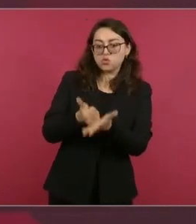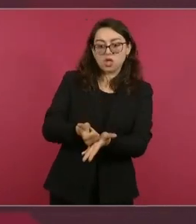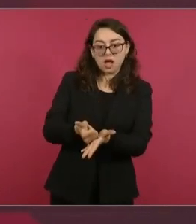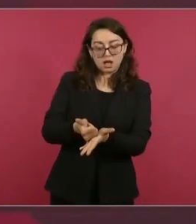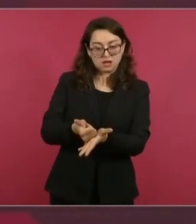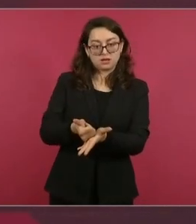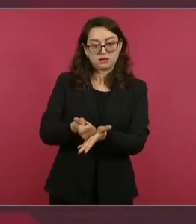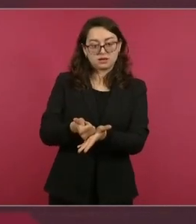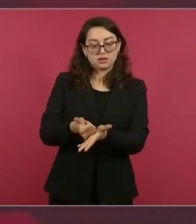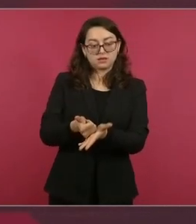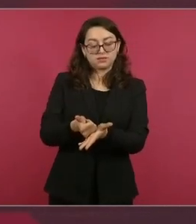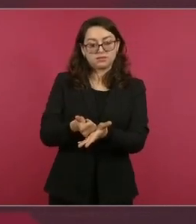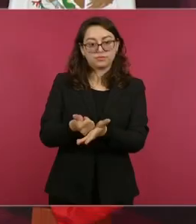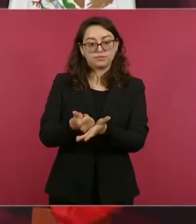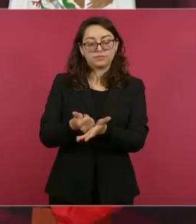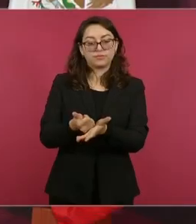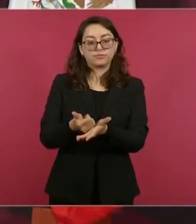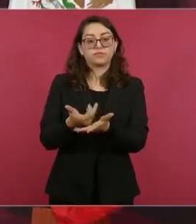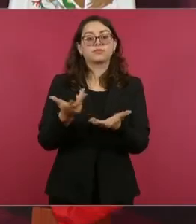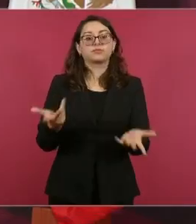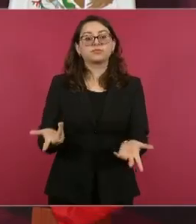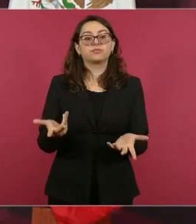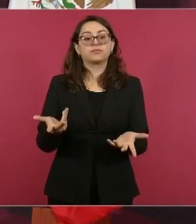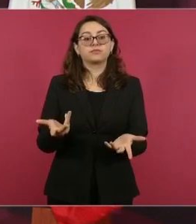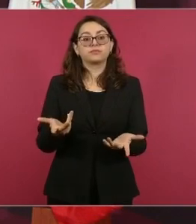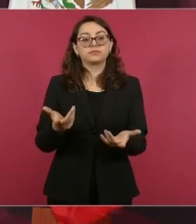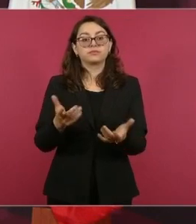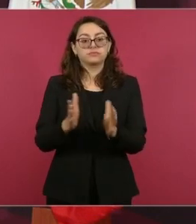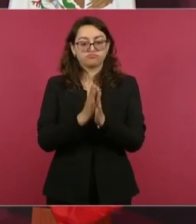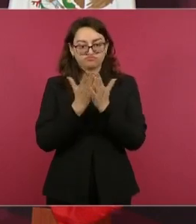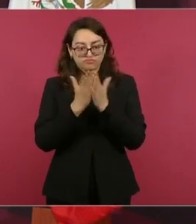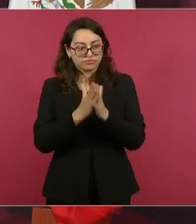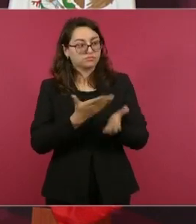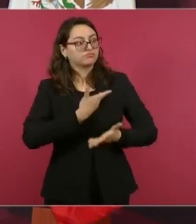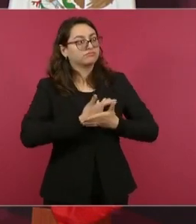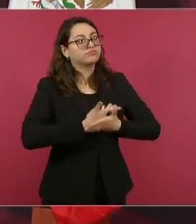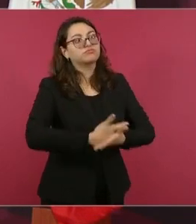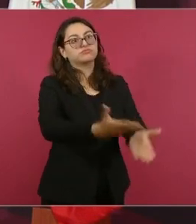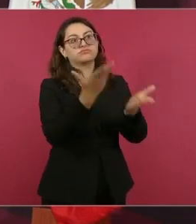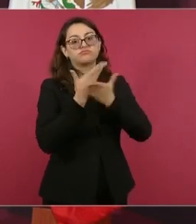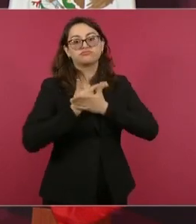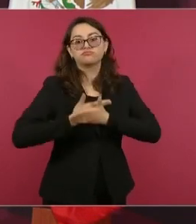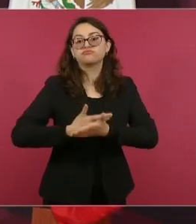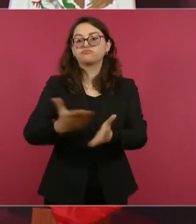nos están ayudando en la distribución de los libros,